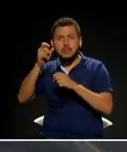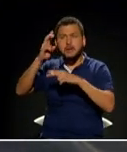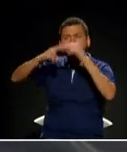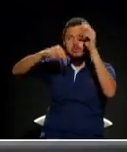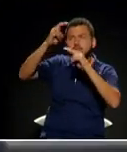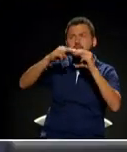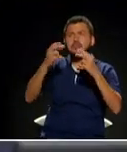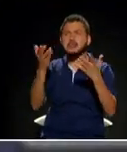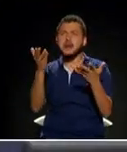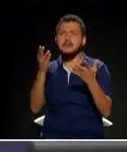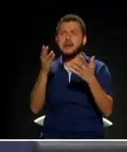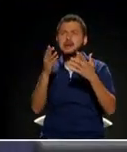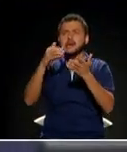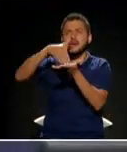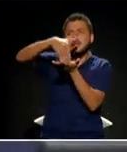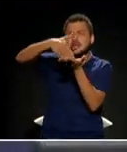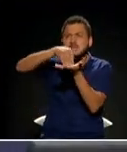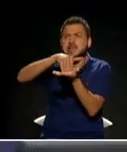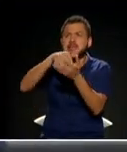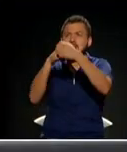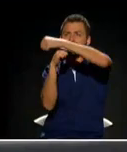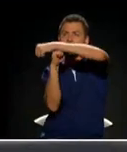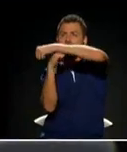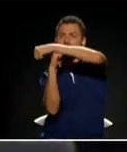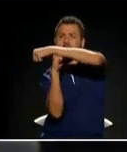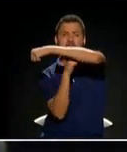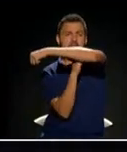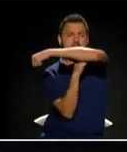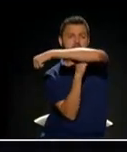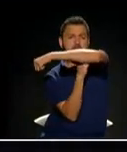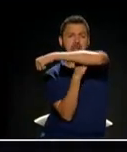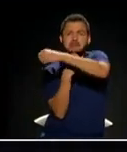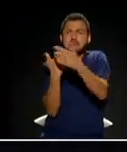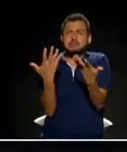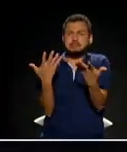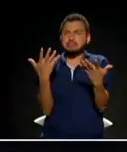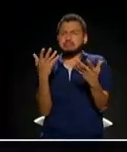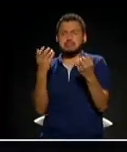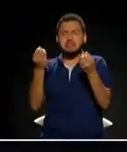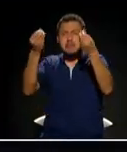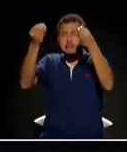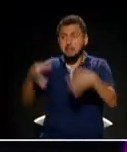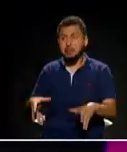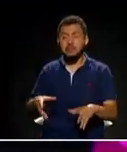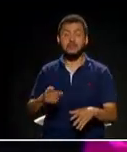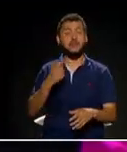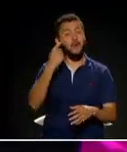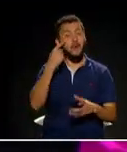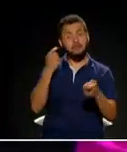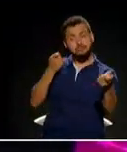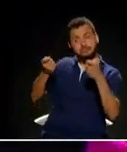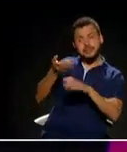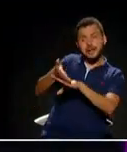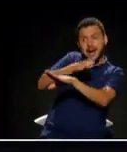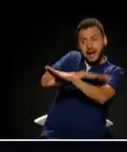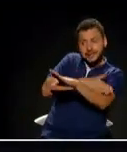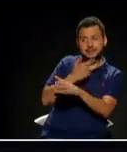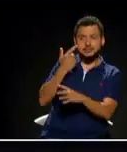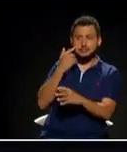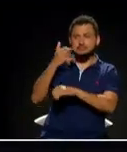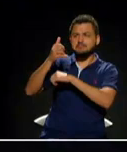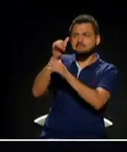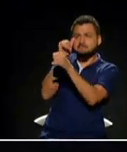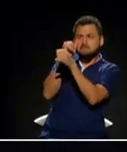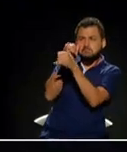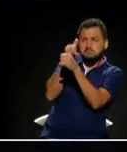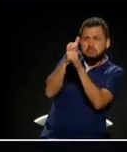mediante las cuales puede debe ejercer ese control y en eso hemos faltado es increíble que esta ciudad tenga